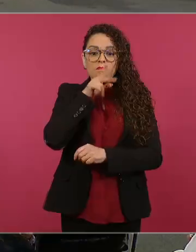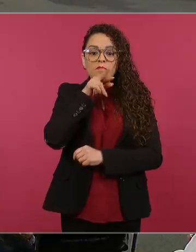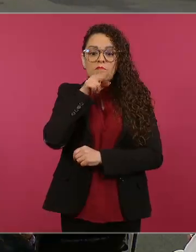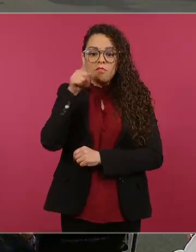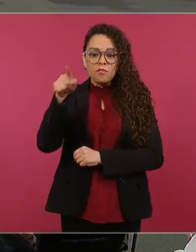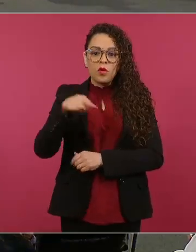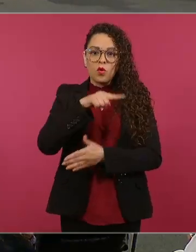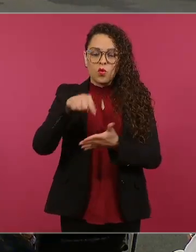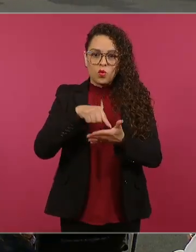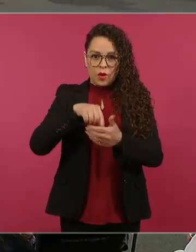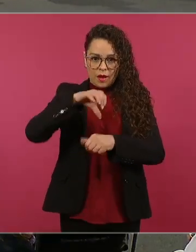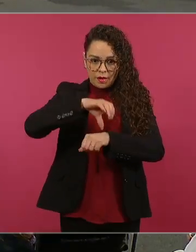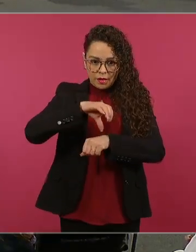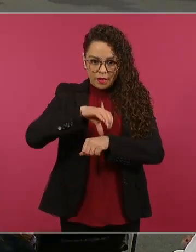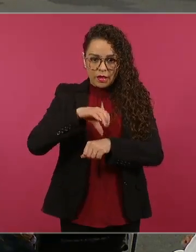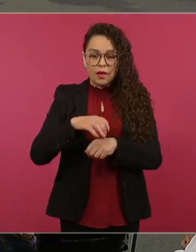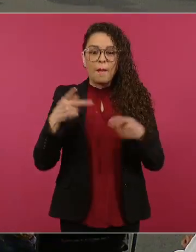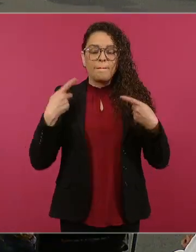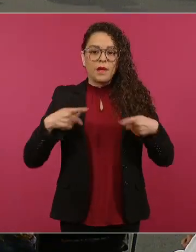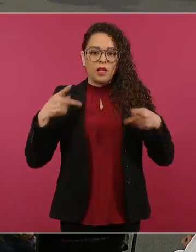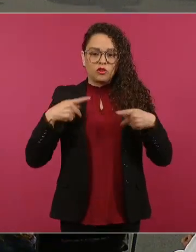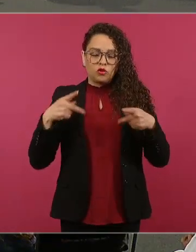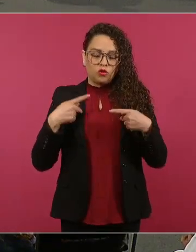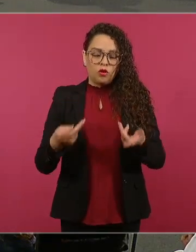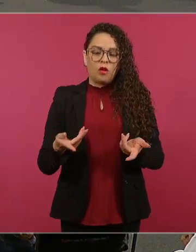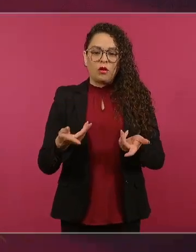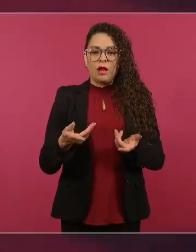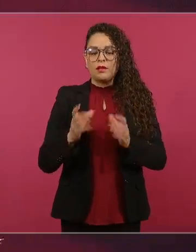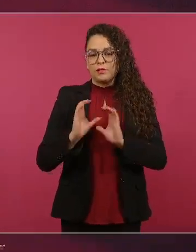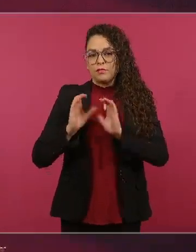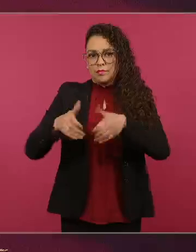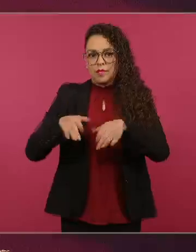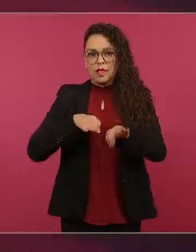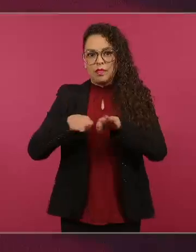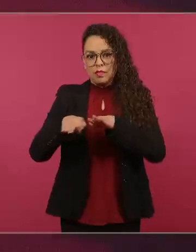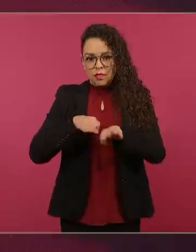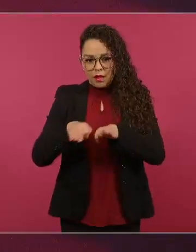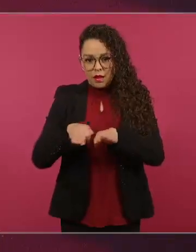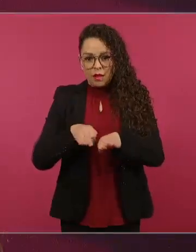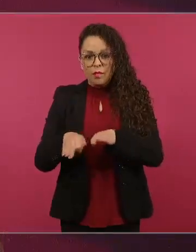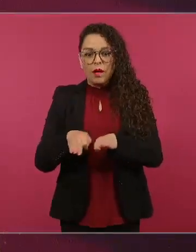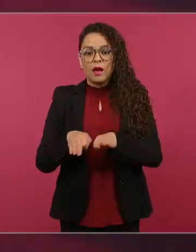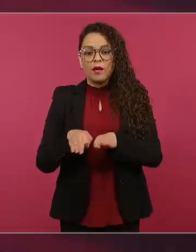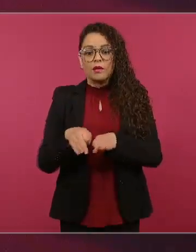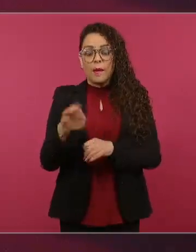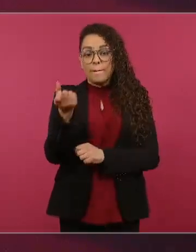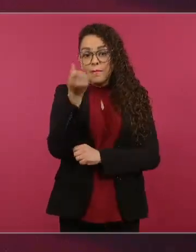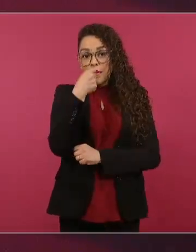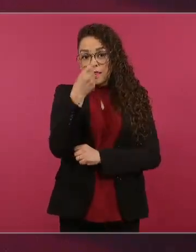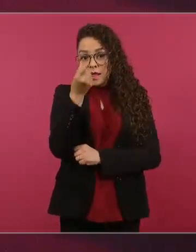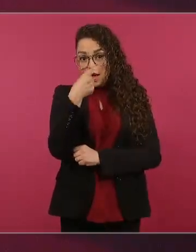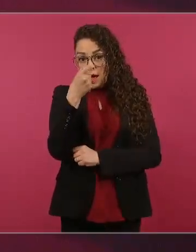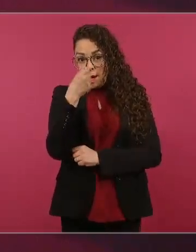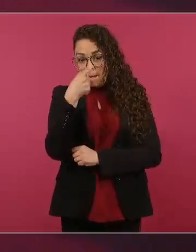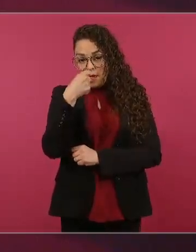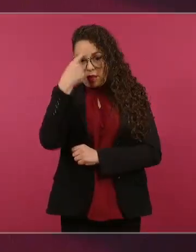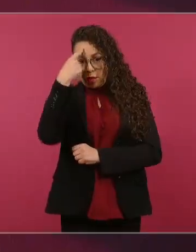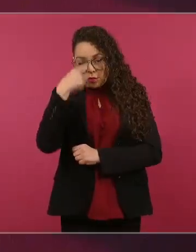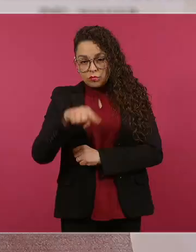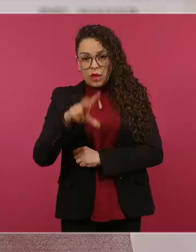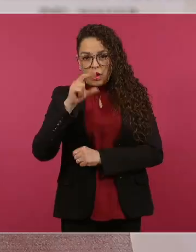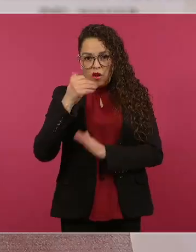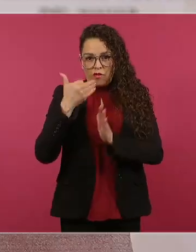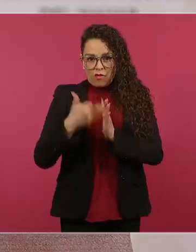médicas, la contratación de personal médico, el abasto de medicamentos, que es otra de nuestras grandes prioridades,